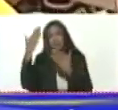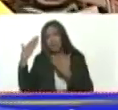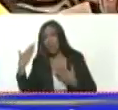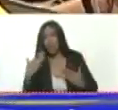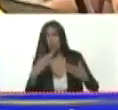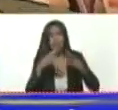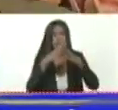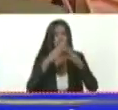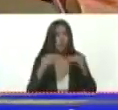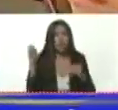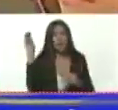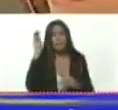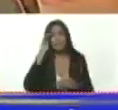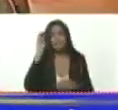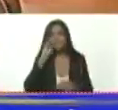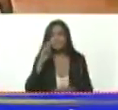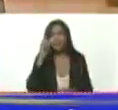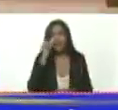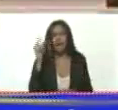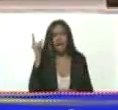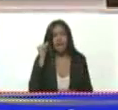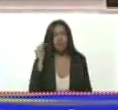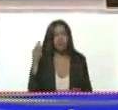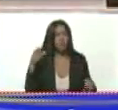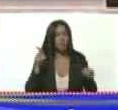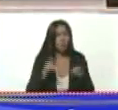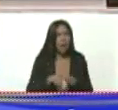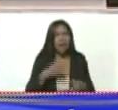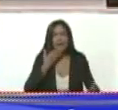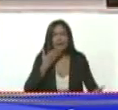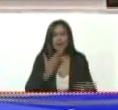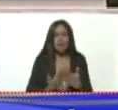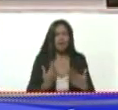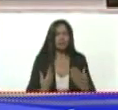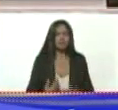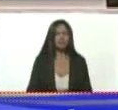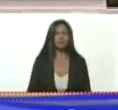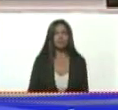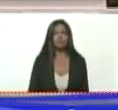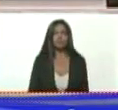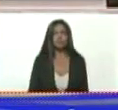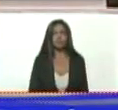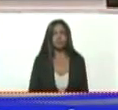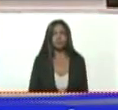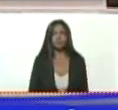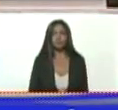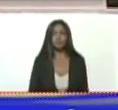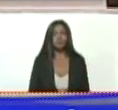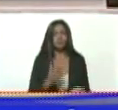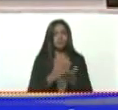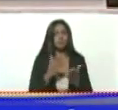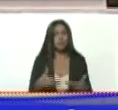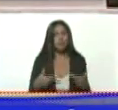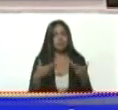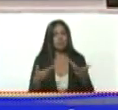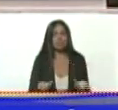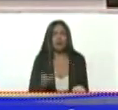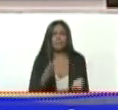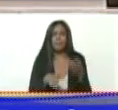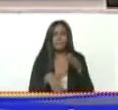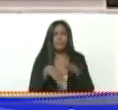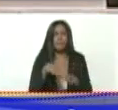las maestras, a todos los maestros. Gracias por siempre dar el paso al